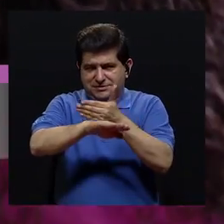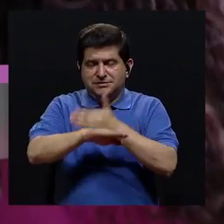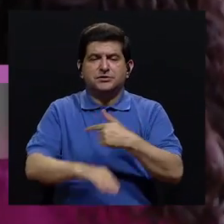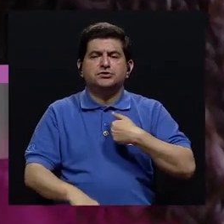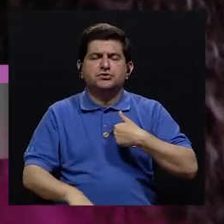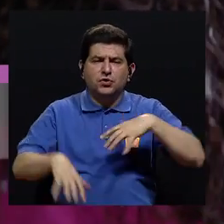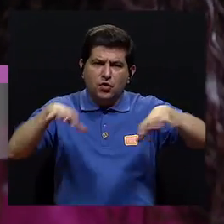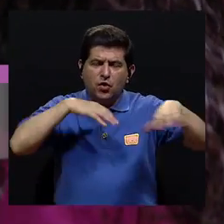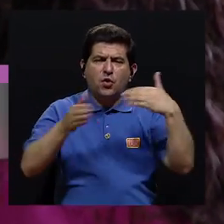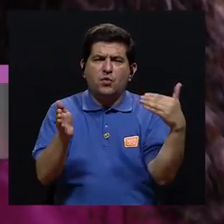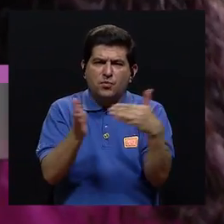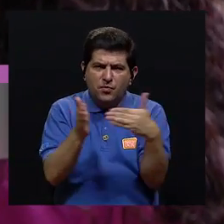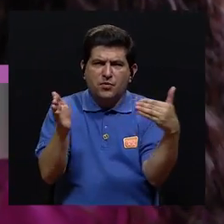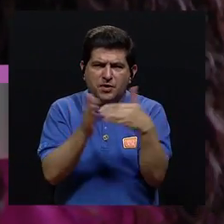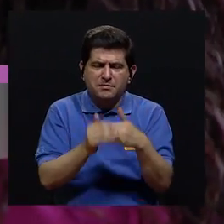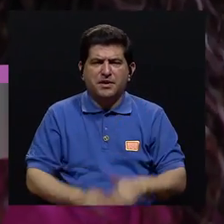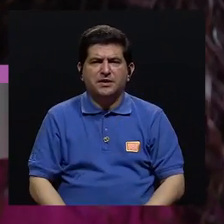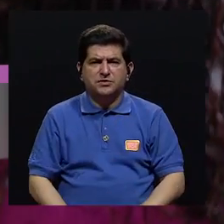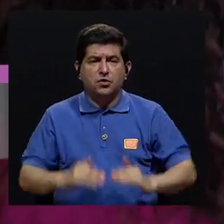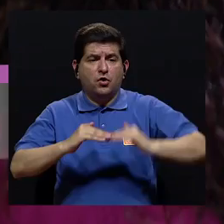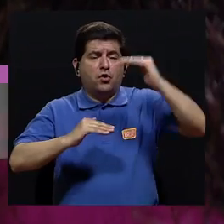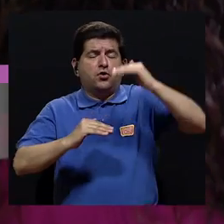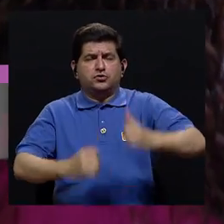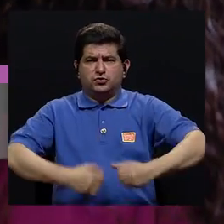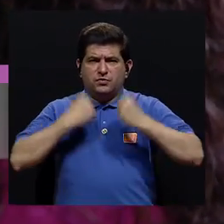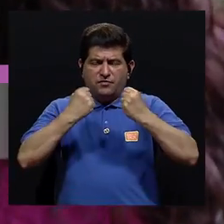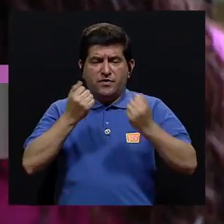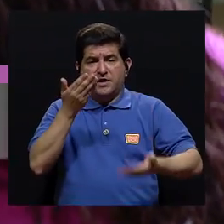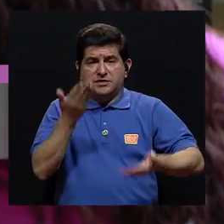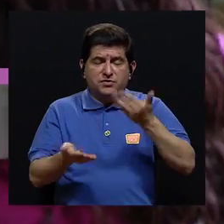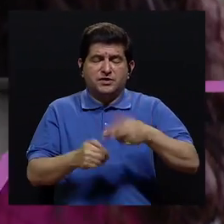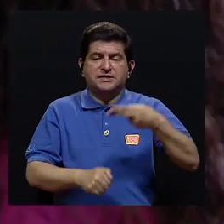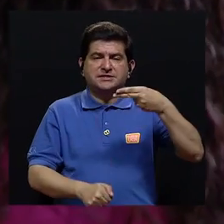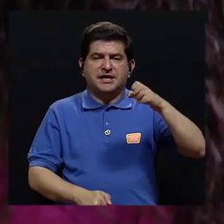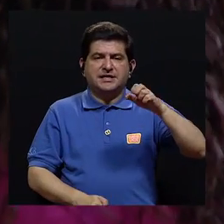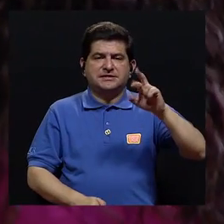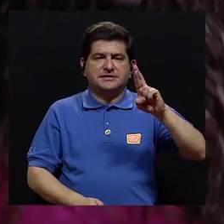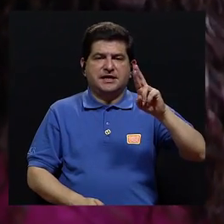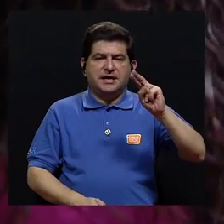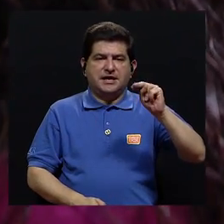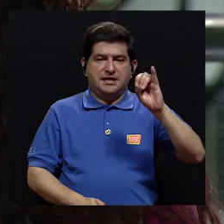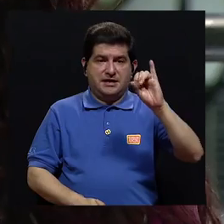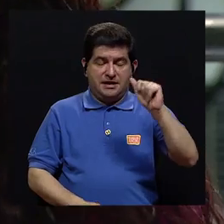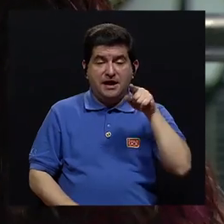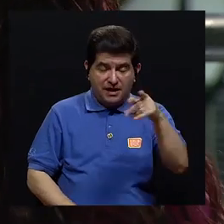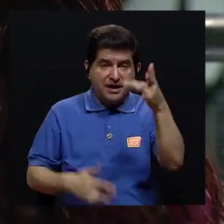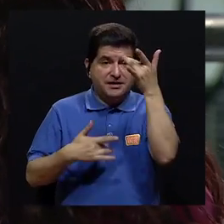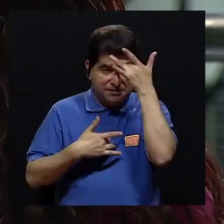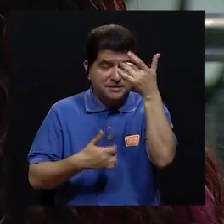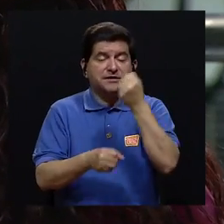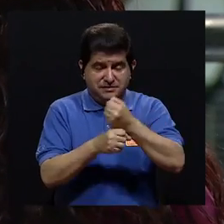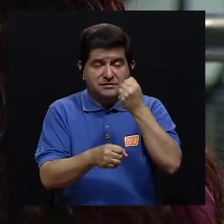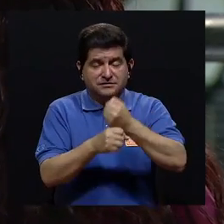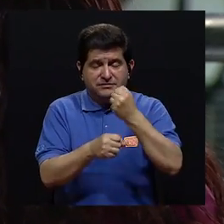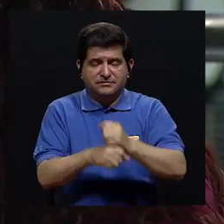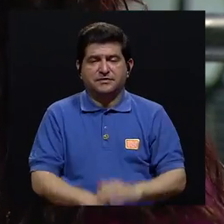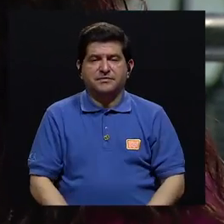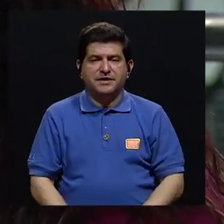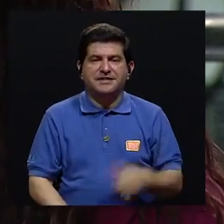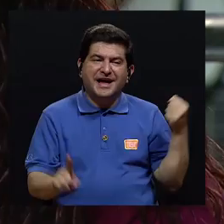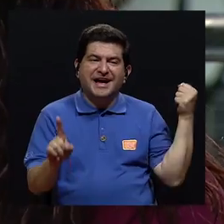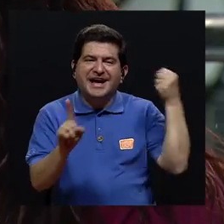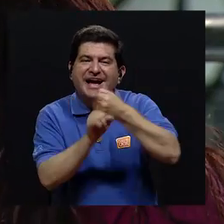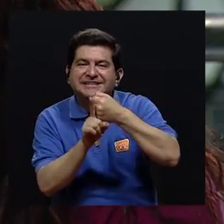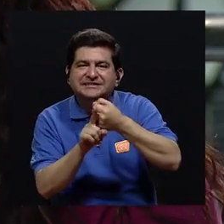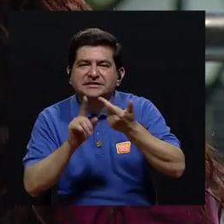movimientos repetitivos, sobreesfuerzos, podría hacerse alguna hernia, alguna lesión a nivel lumbar, etcétera. Eso serían enfermedades laborales. Y